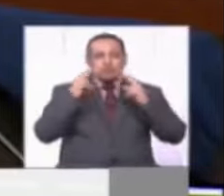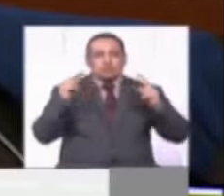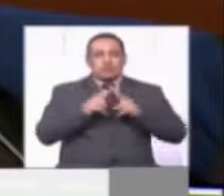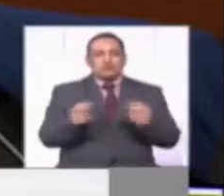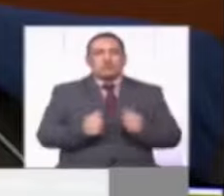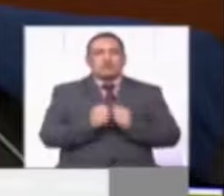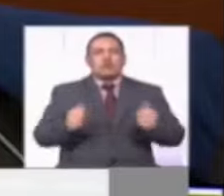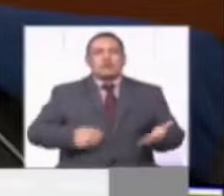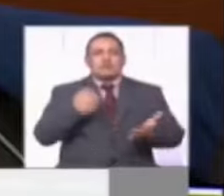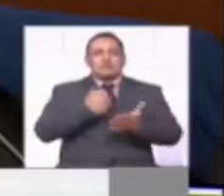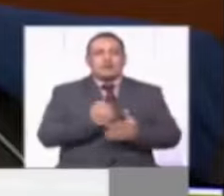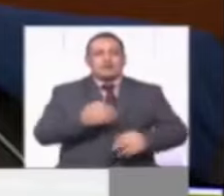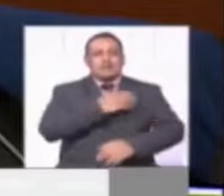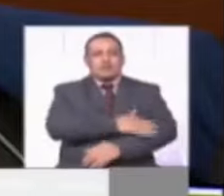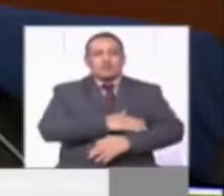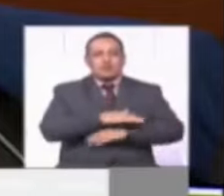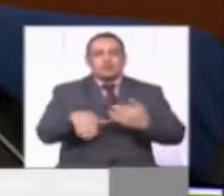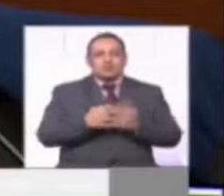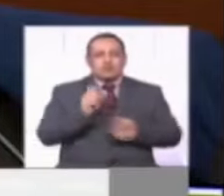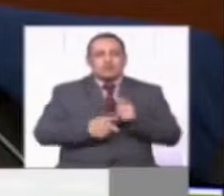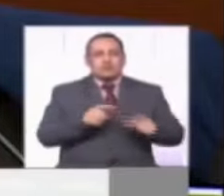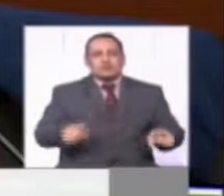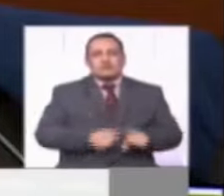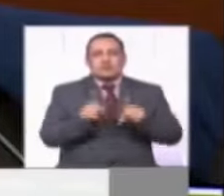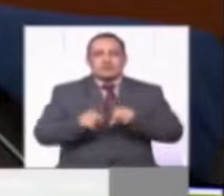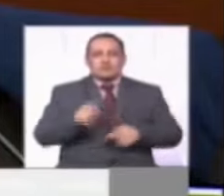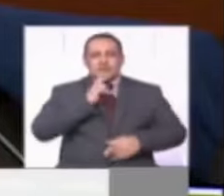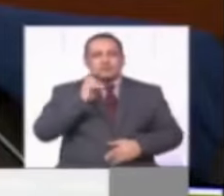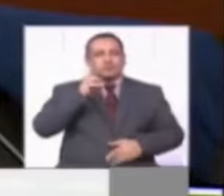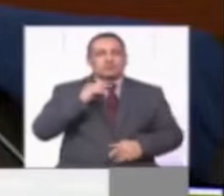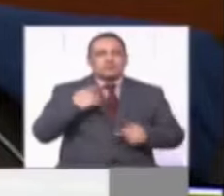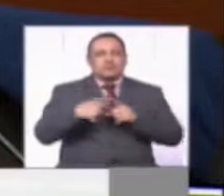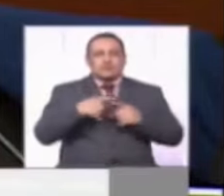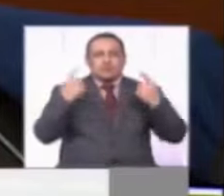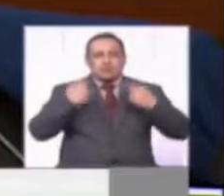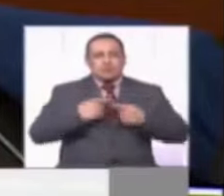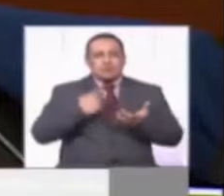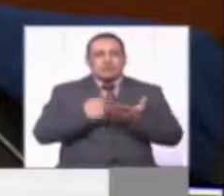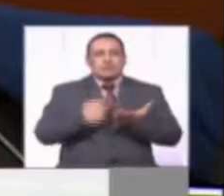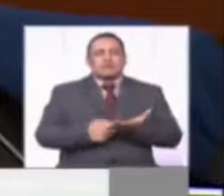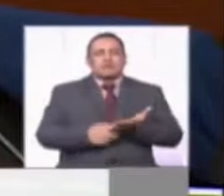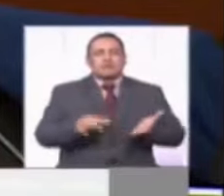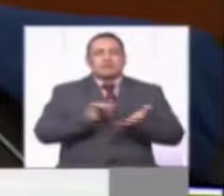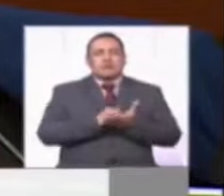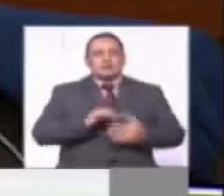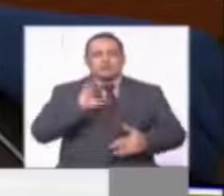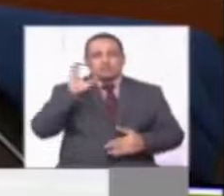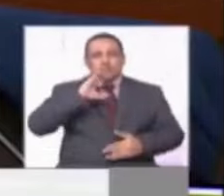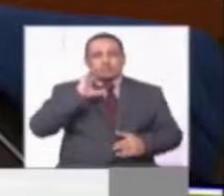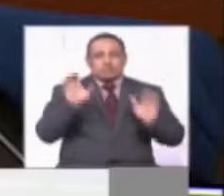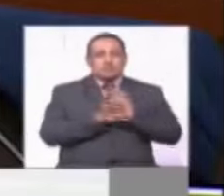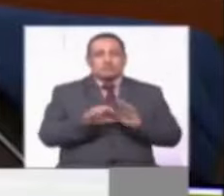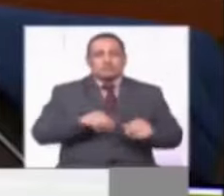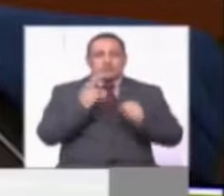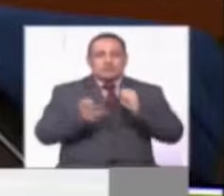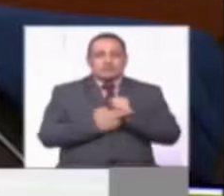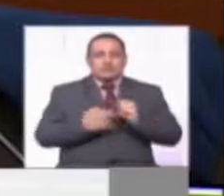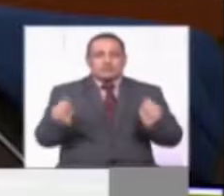de pago a favor del personal docente por los conceptos en debate. Se busca garantizar